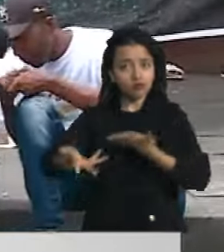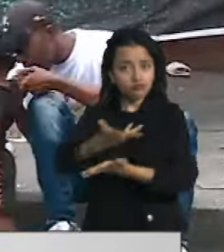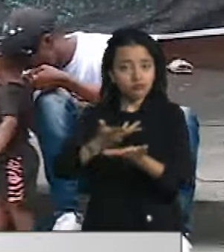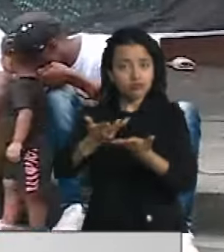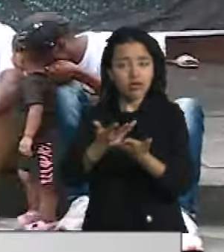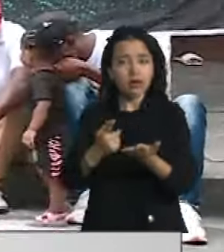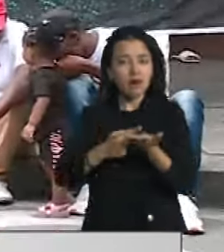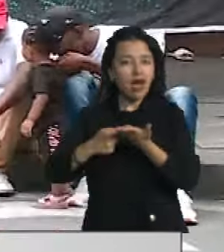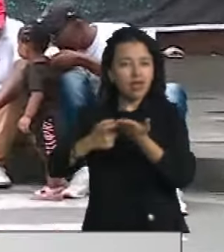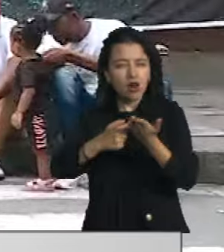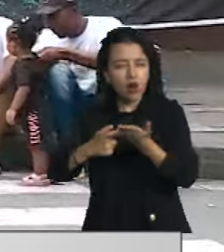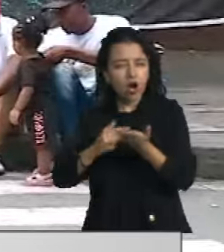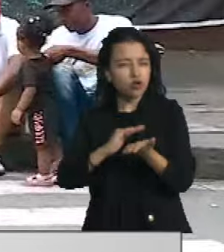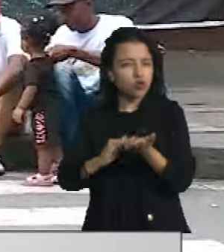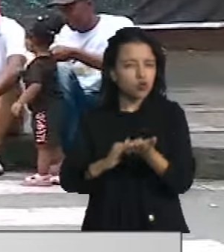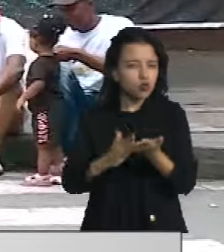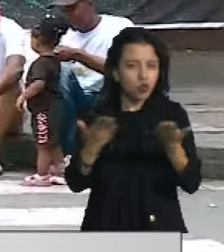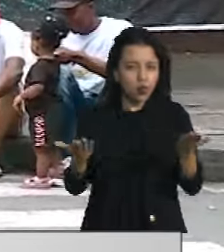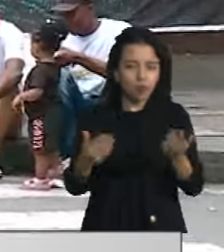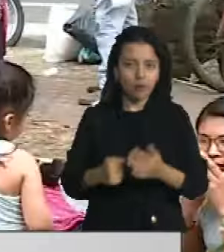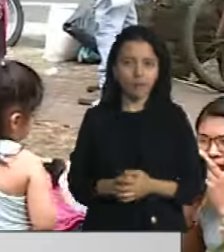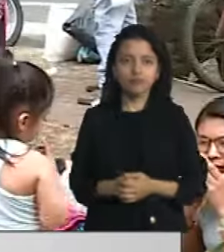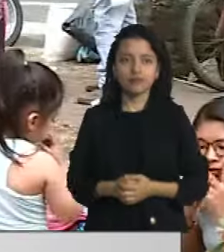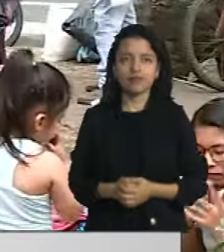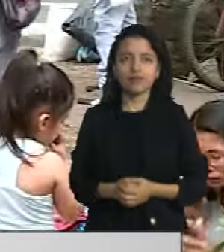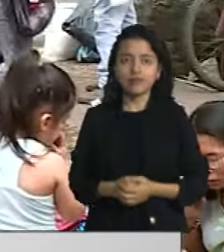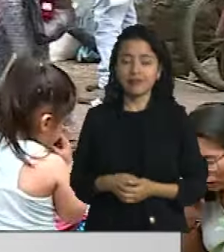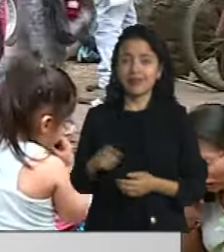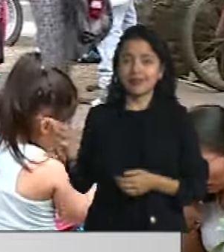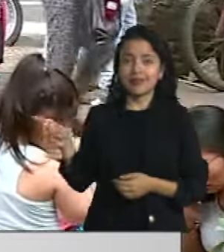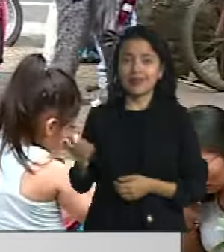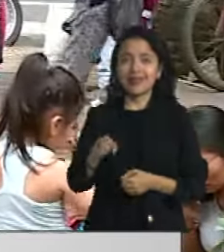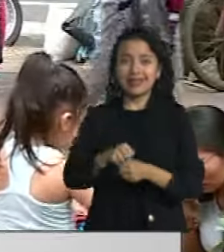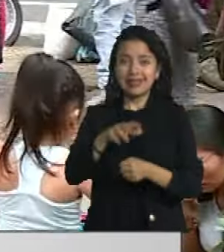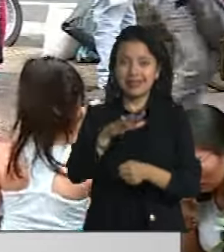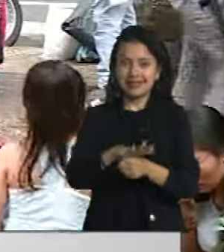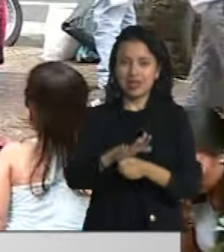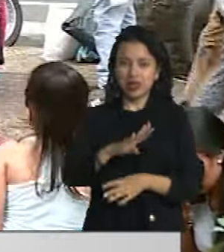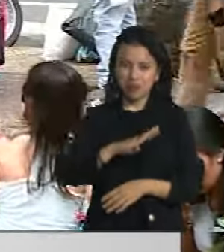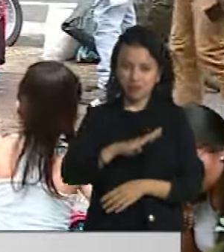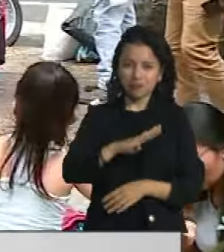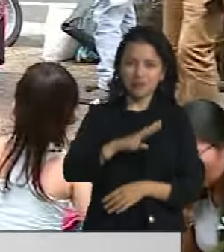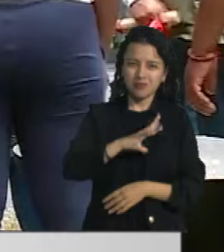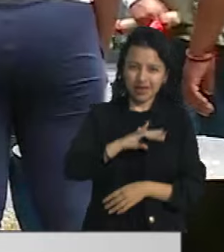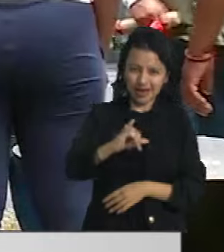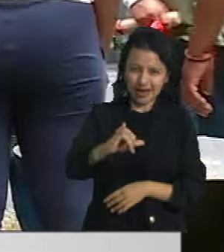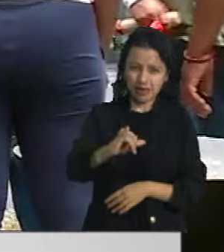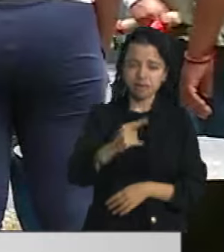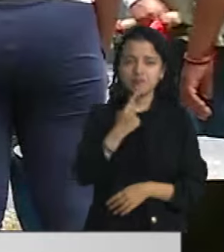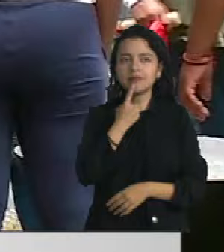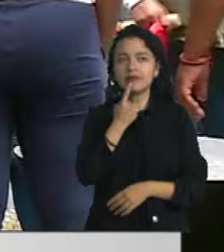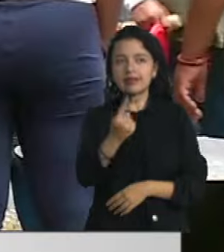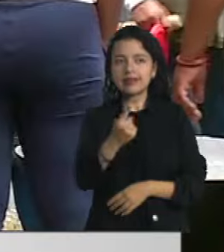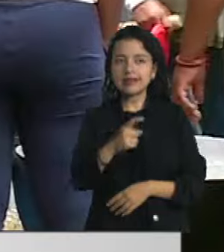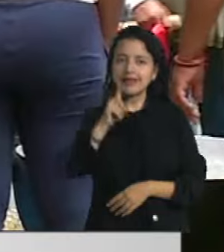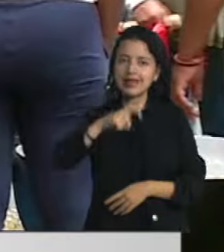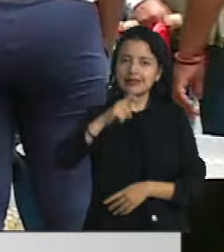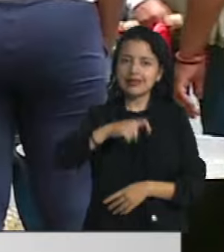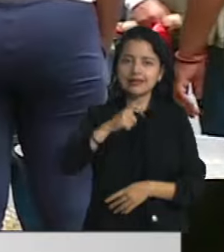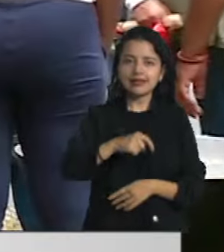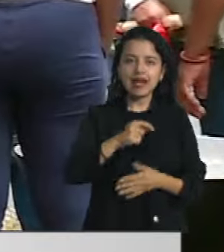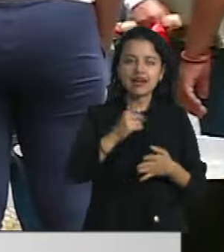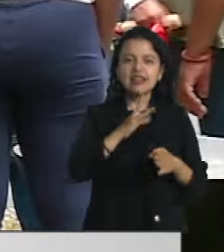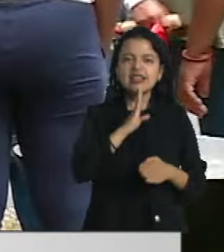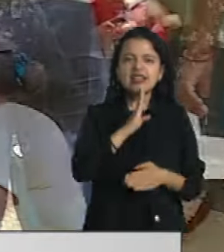de las autoridades competentes, la administración distrital suspendió este espacio de diálogo y anunció la necesidad de caracterizar cada una